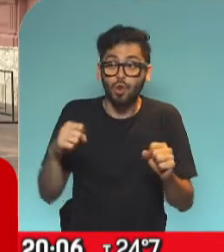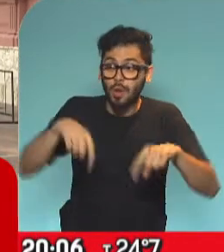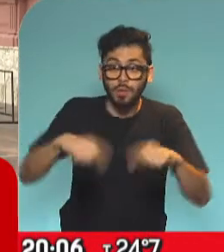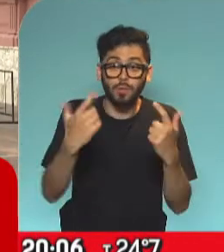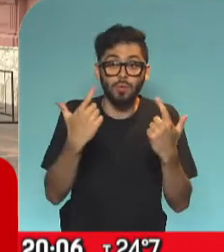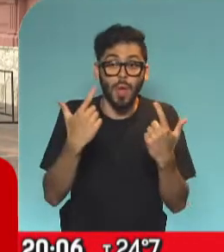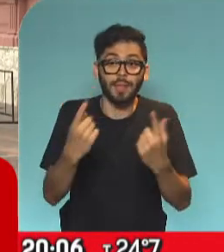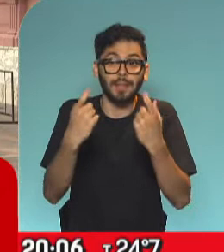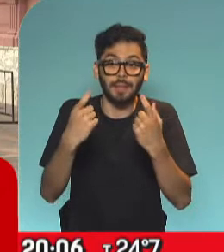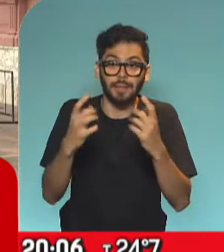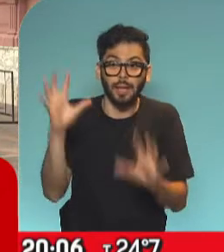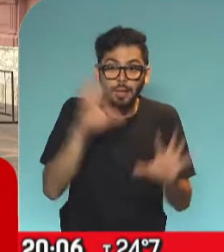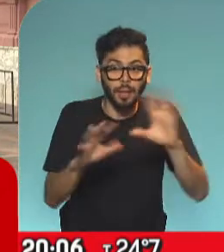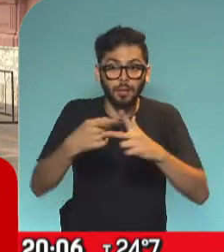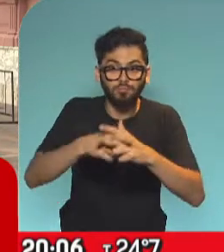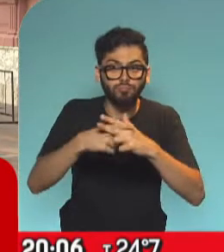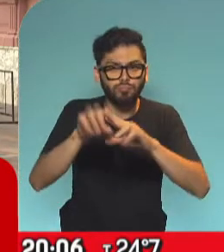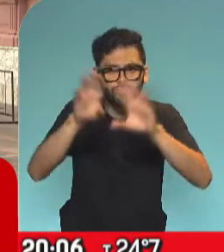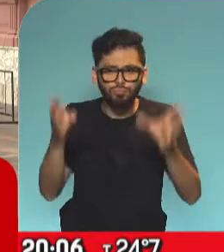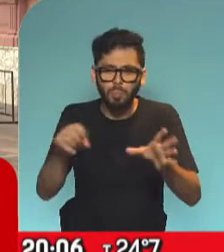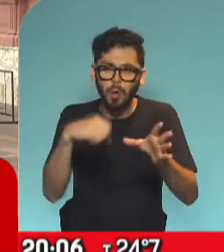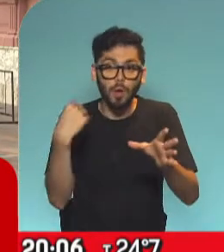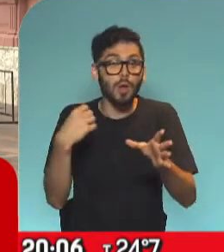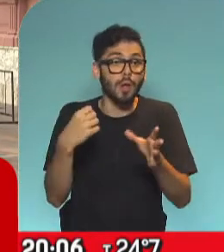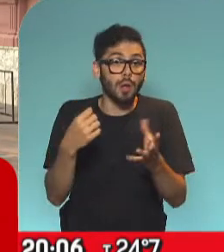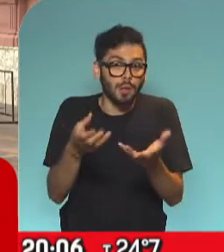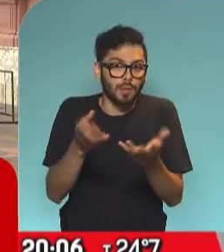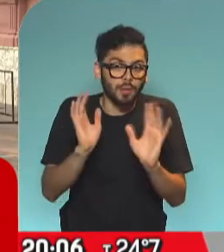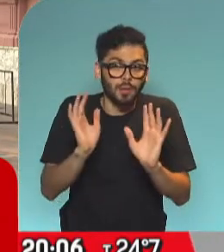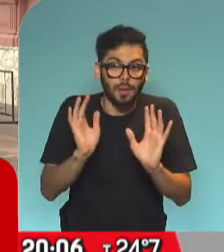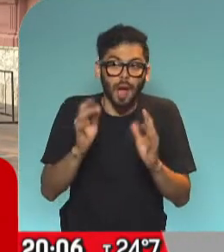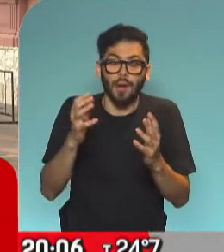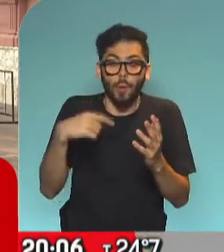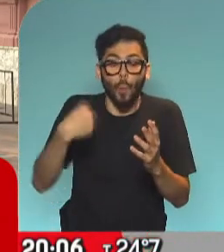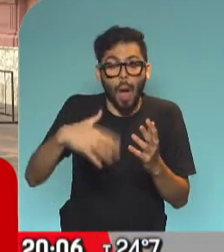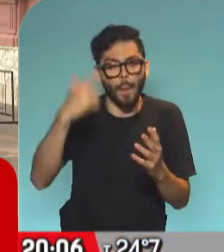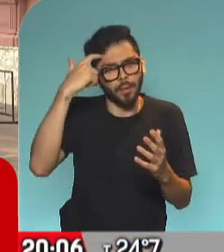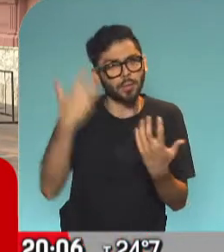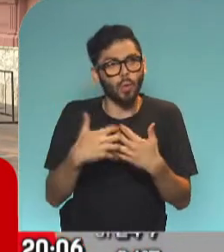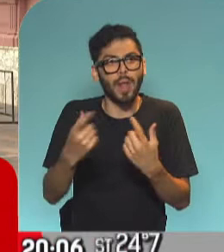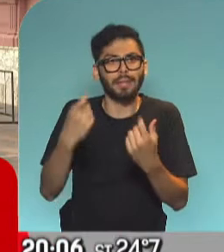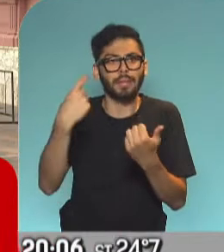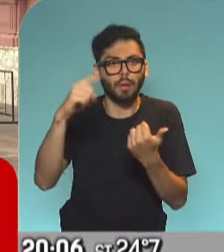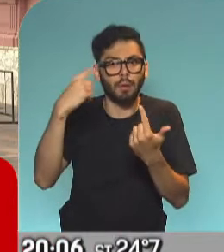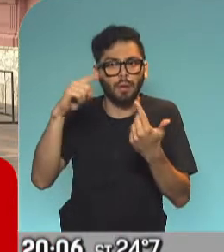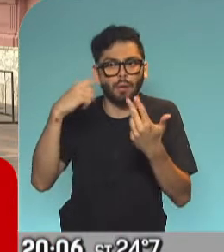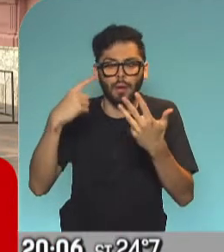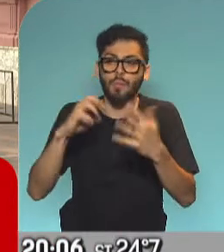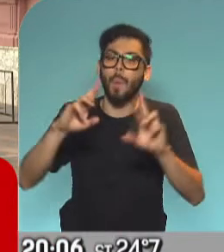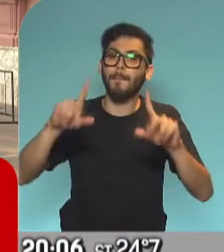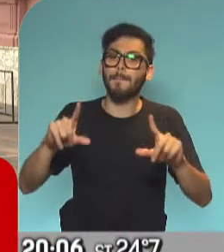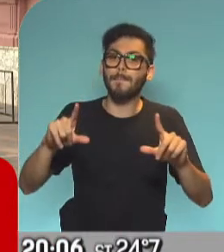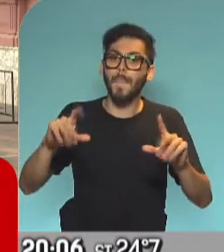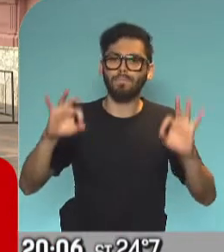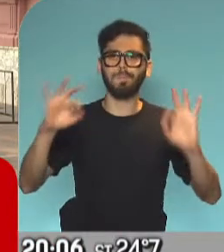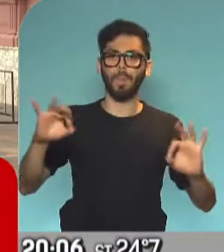Sí, ya nos vamos a ir dando cuenta también de la magnitud de las cosas que se necesitan, de los insumos para poder llevar a cabo el plan. Pero te